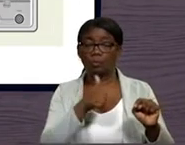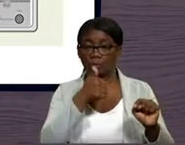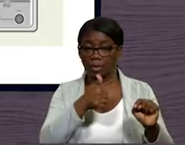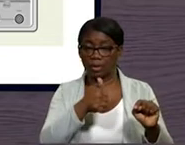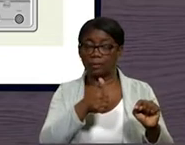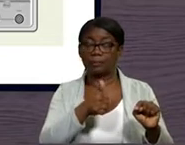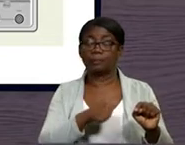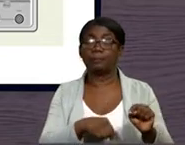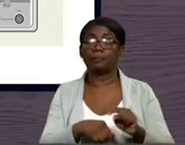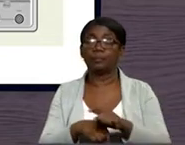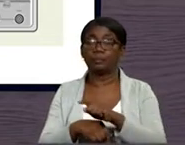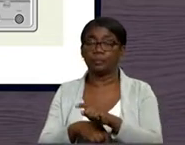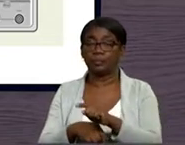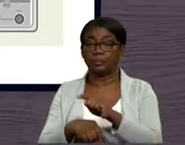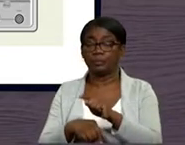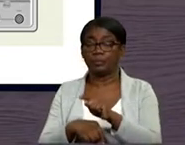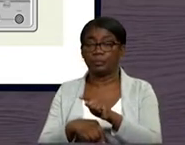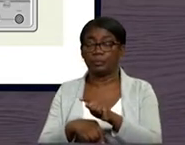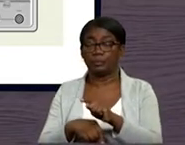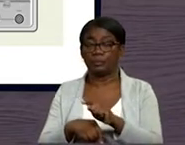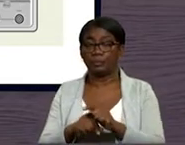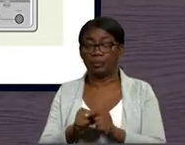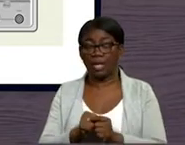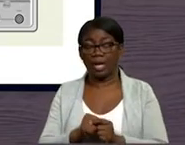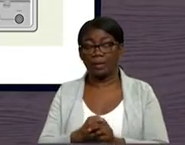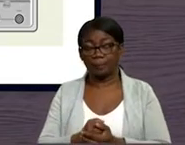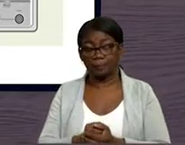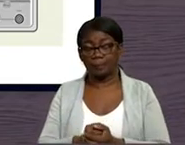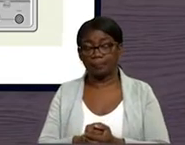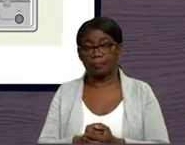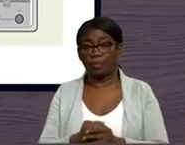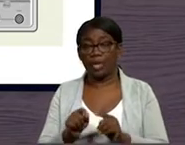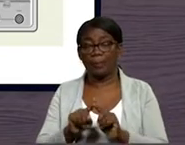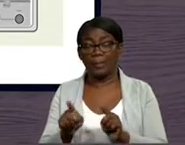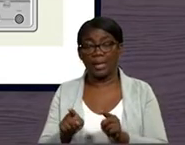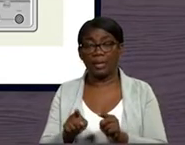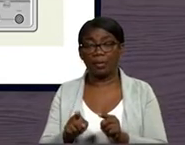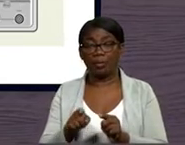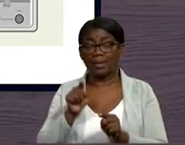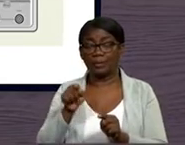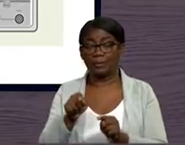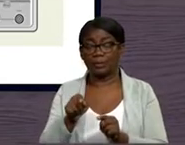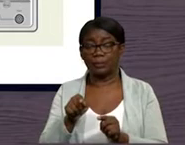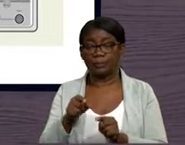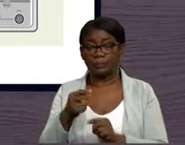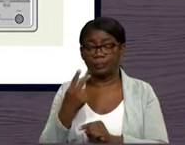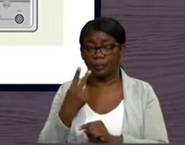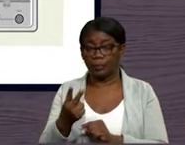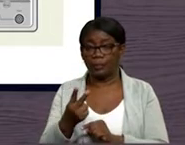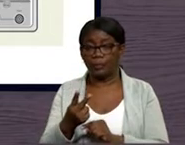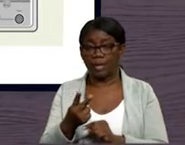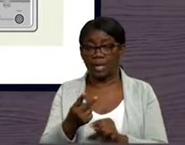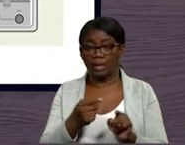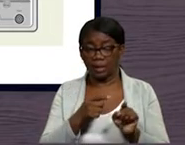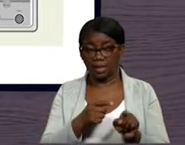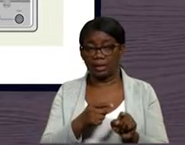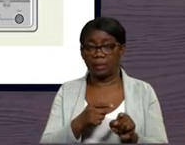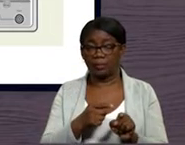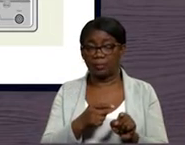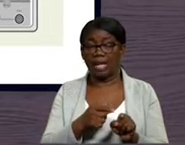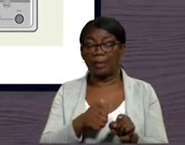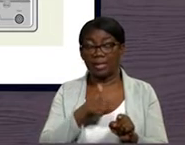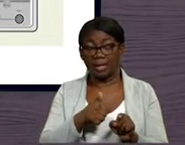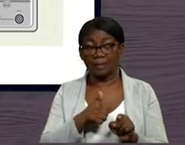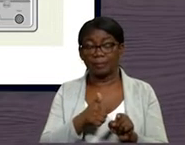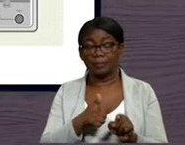¿verdad?, que sea una frecuencia, una señal continua. Okay. Cuando registre este tipo de señal, normalmente el oscilador está bien.